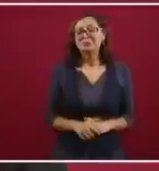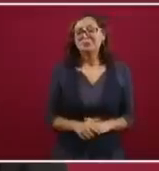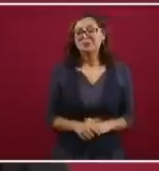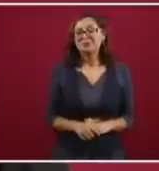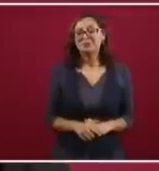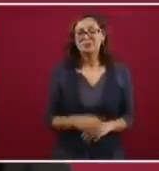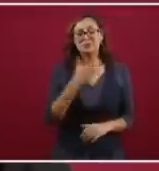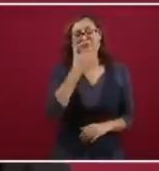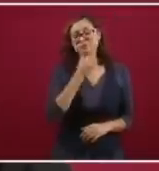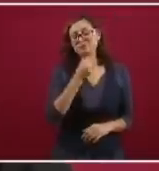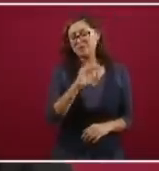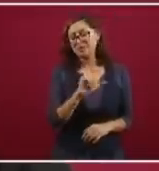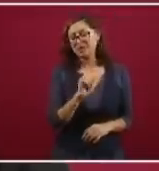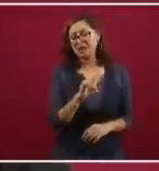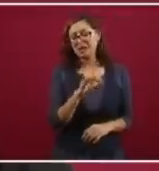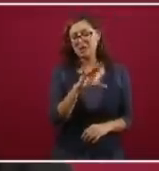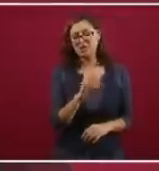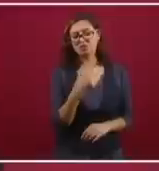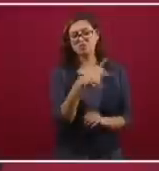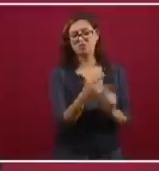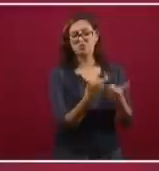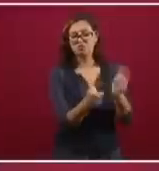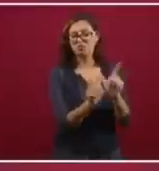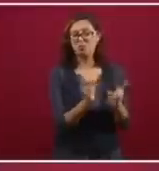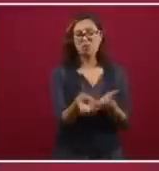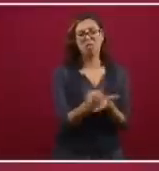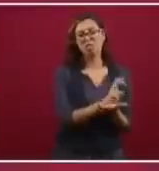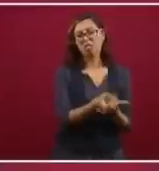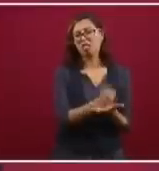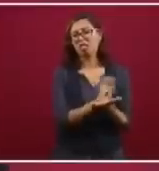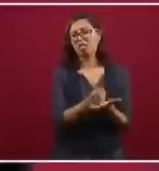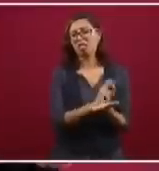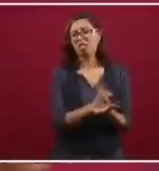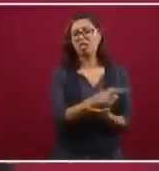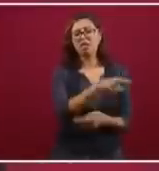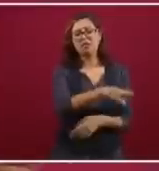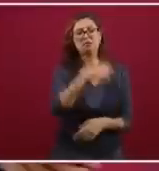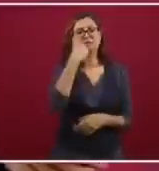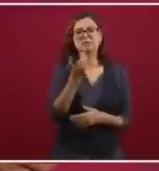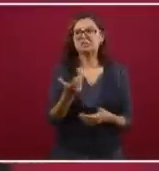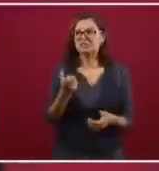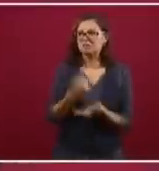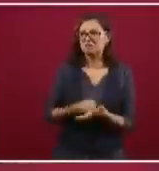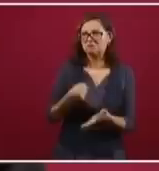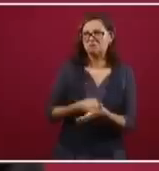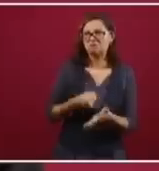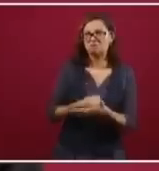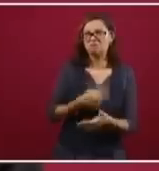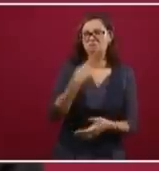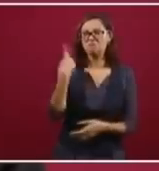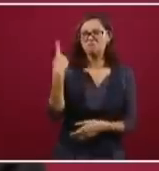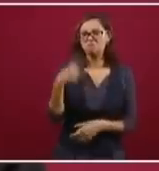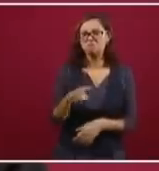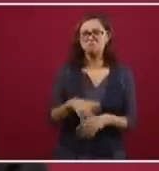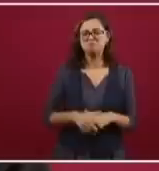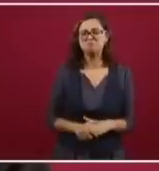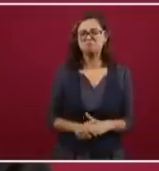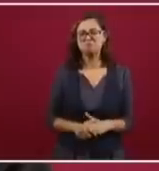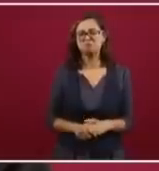Claudio X González y su grupo, que son los que promueven esto. No